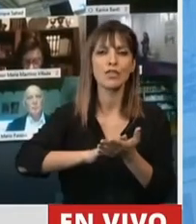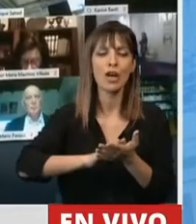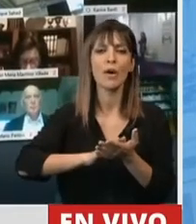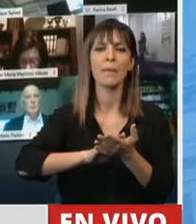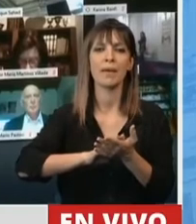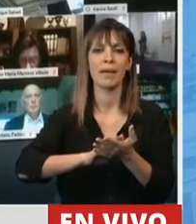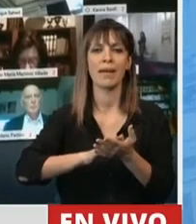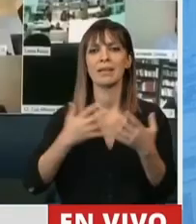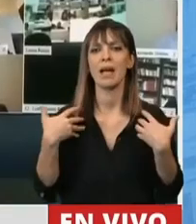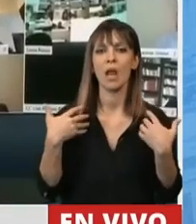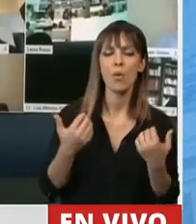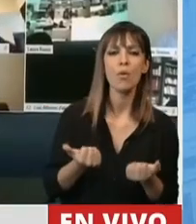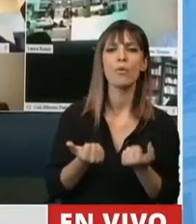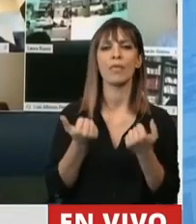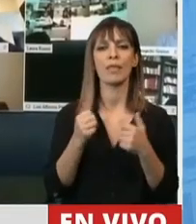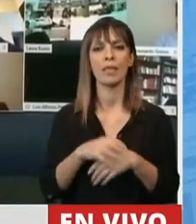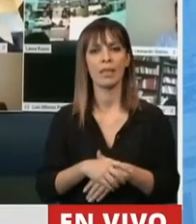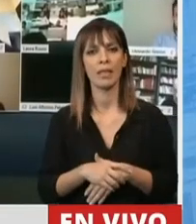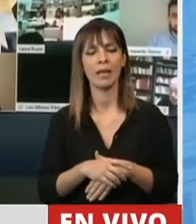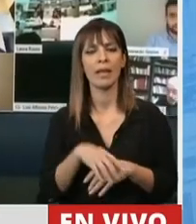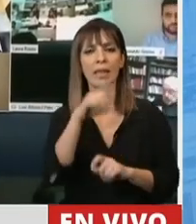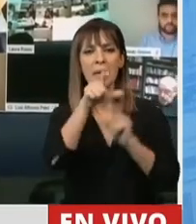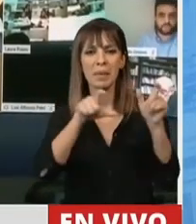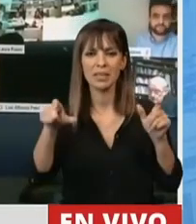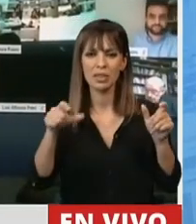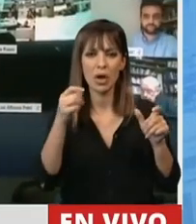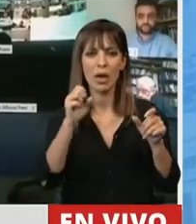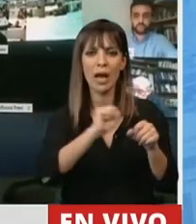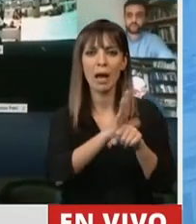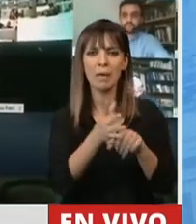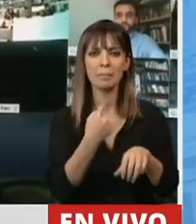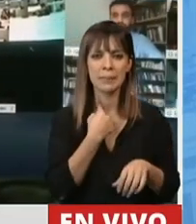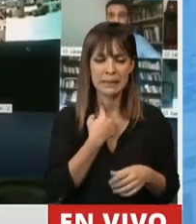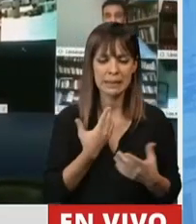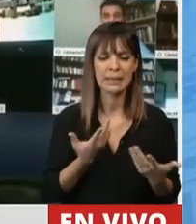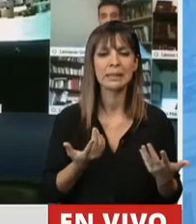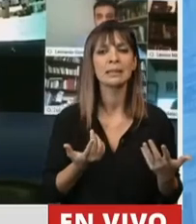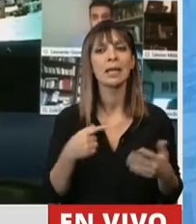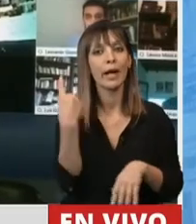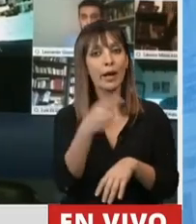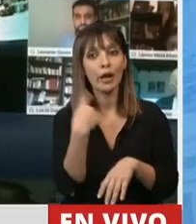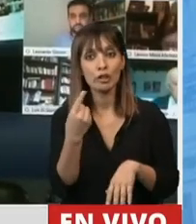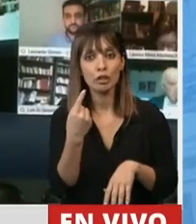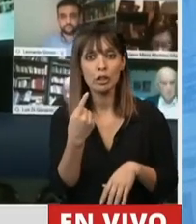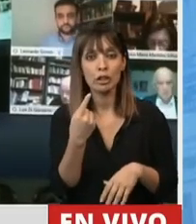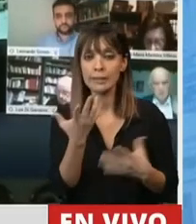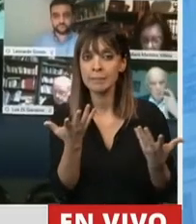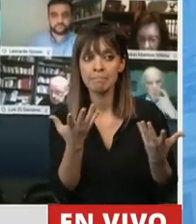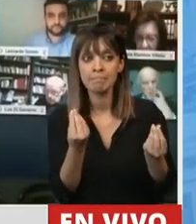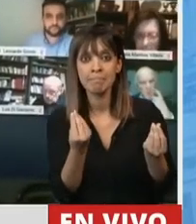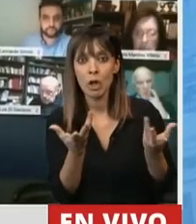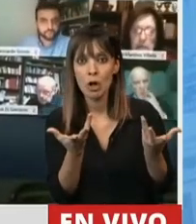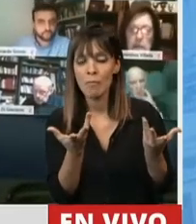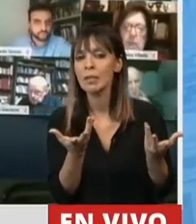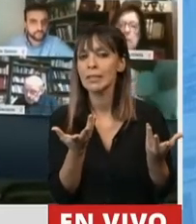a la salud de los enfermos que han contraído este virus, para nosotros desconocida, y